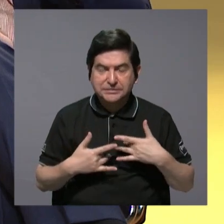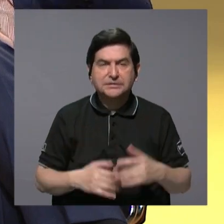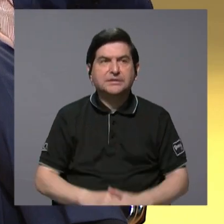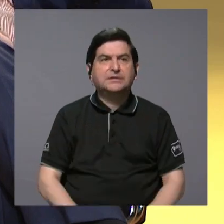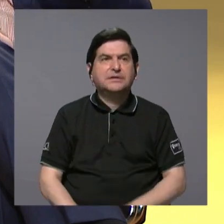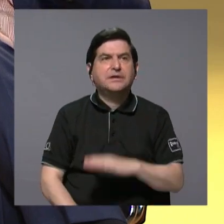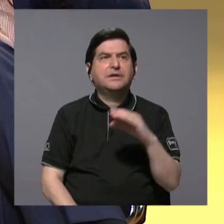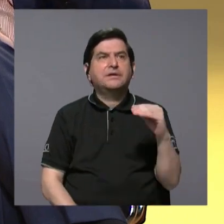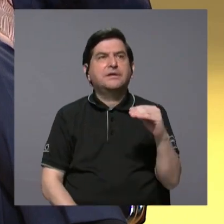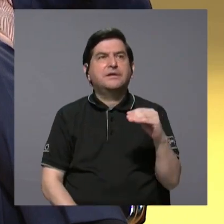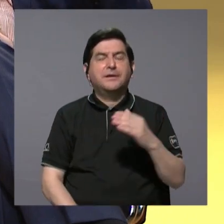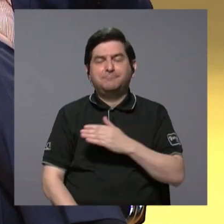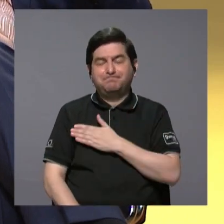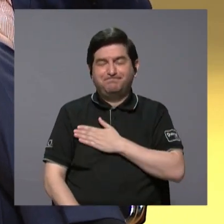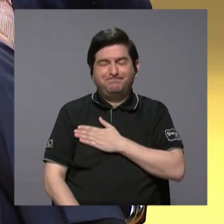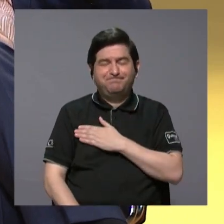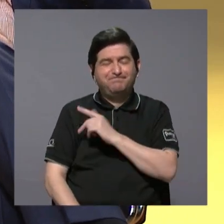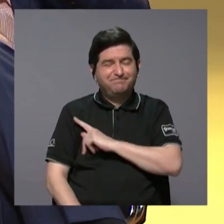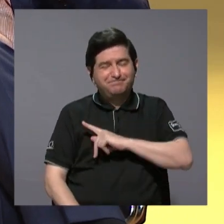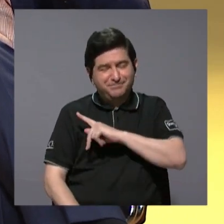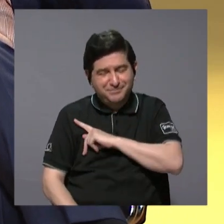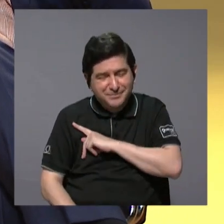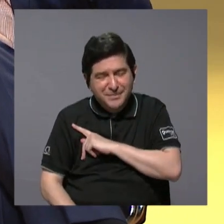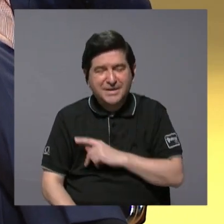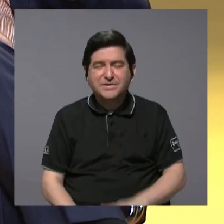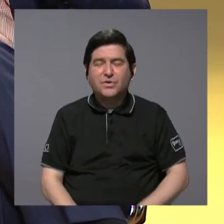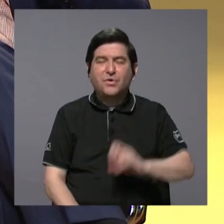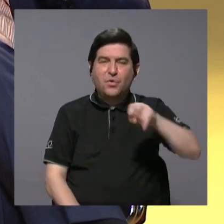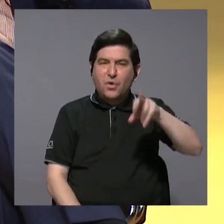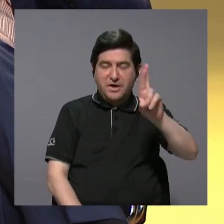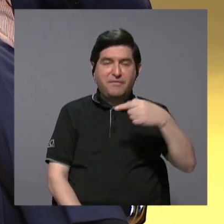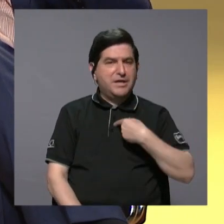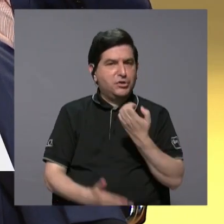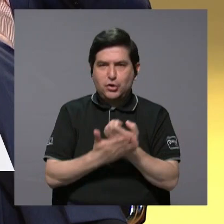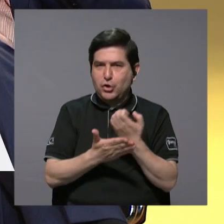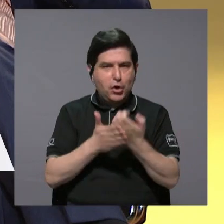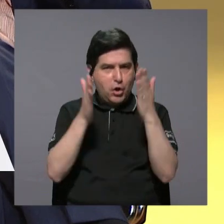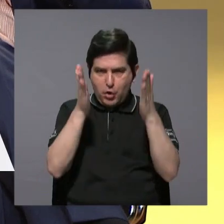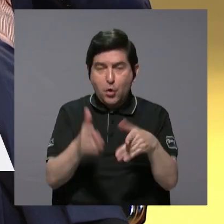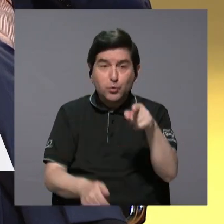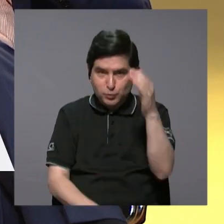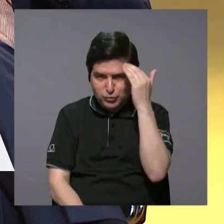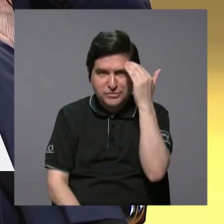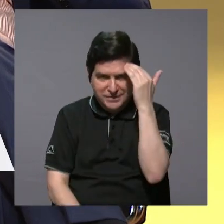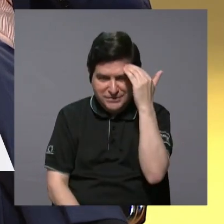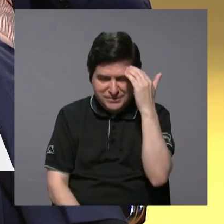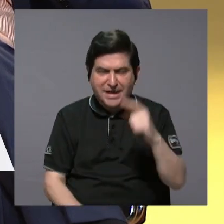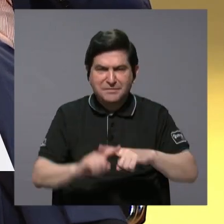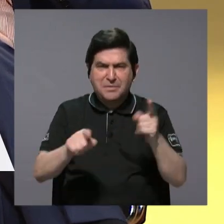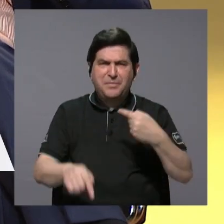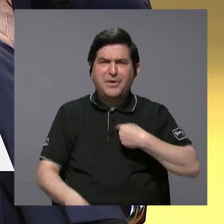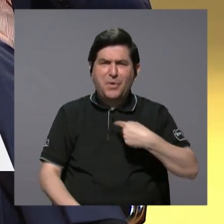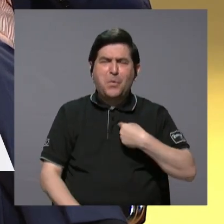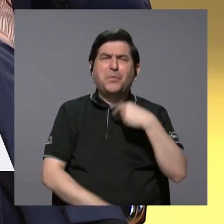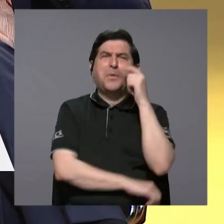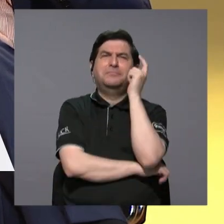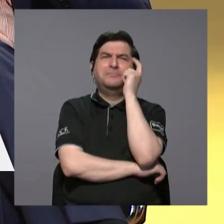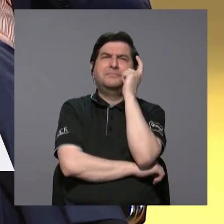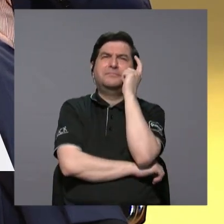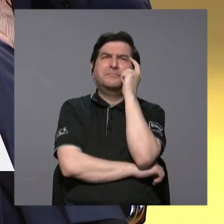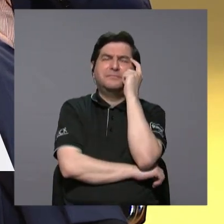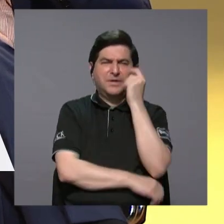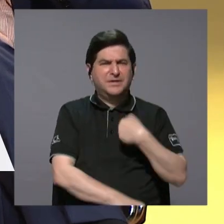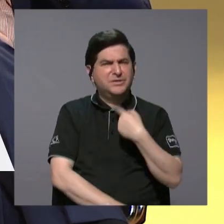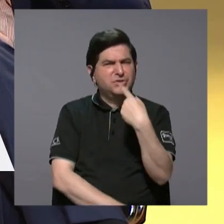y aquí me van a perdonar y don Juan Rafael me va a perdonar, yo no soy economista, ¿verdad?, usted lo sabe bien, pero cuando uno se pone a pensar en estas cosas, yo